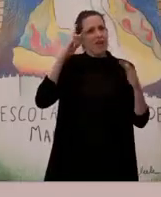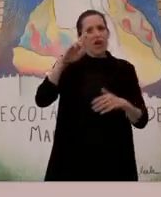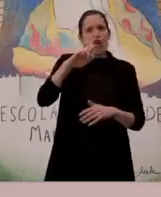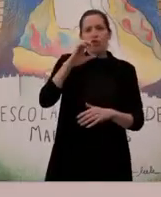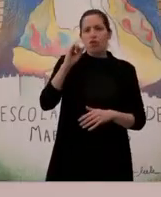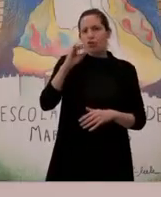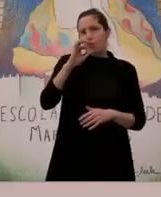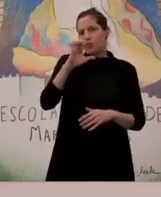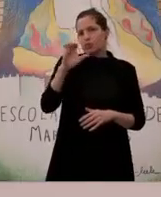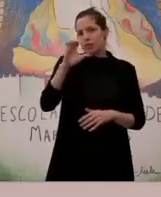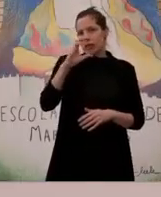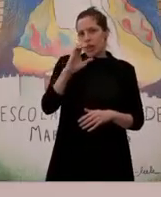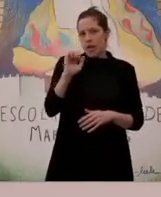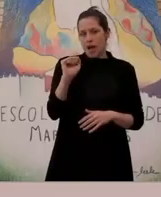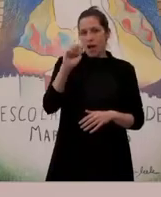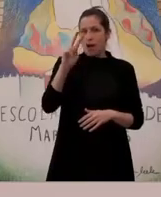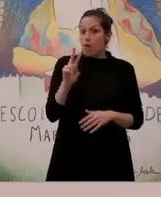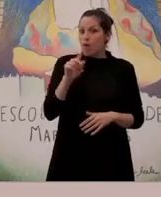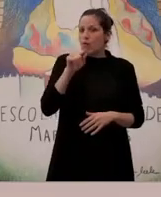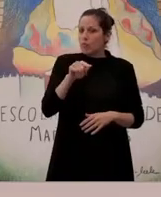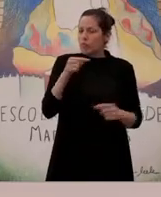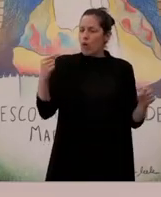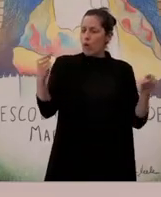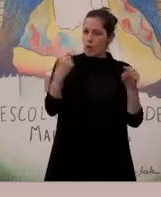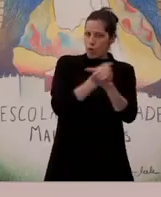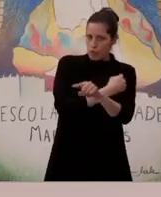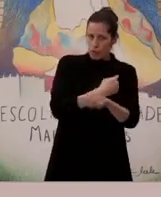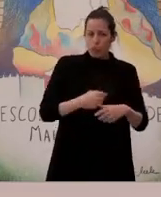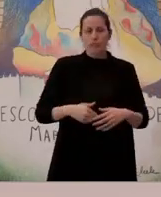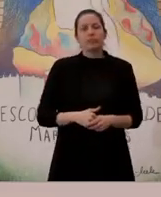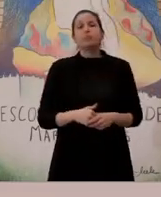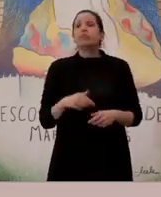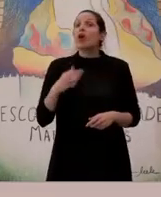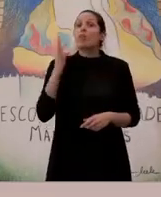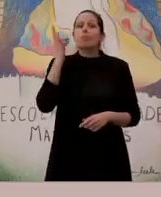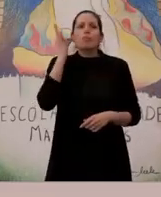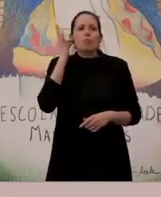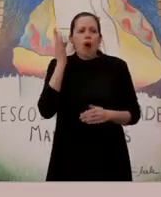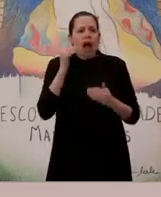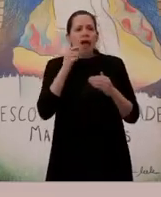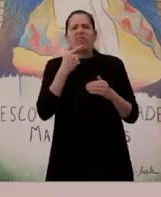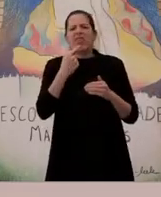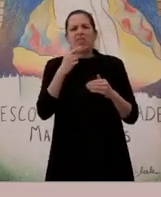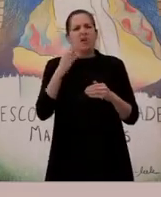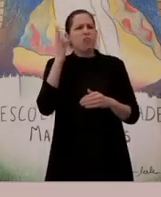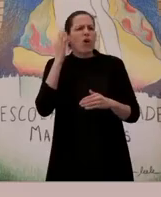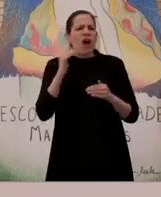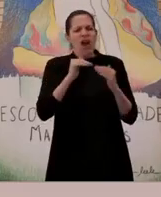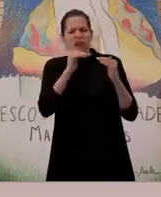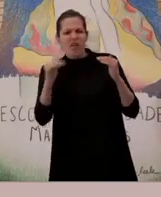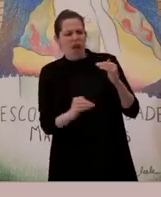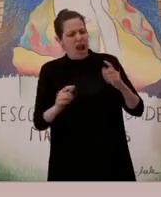donde estaba cuando quería oírlo que es muy inferiores por naturaleza nos decíamos